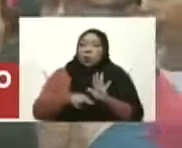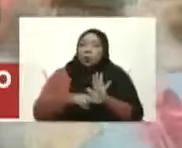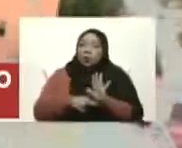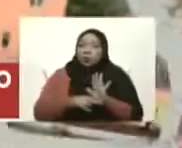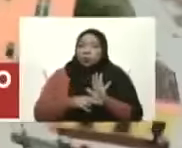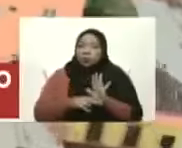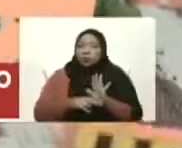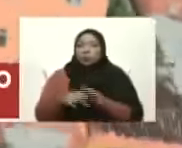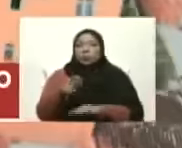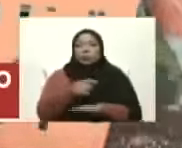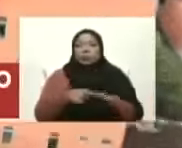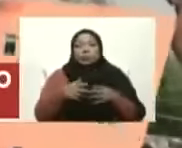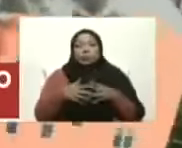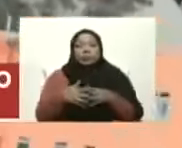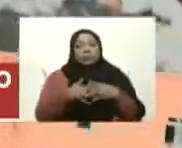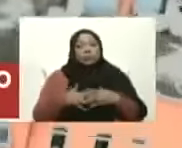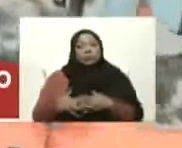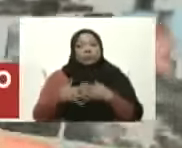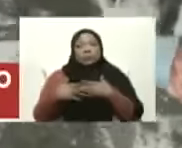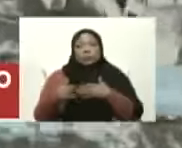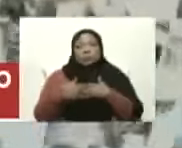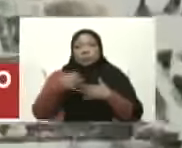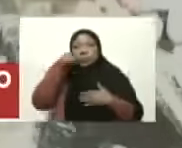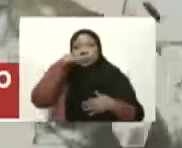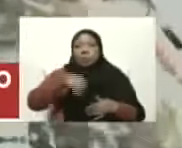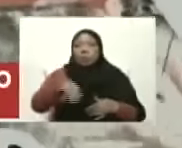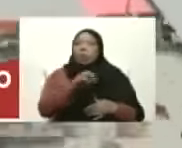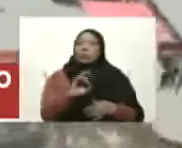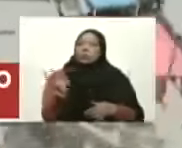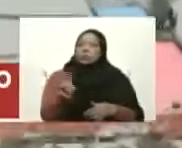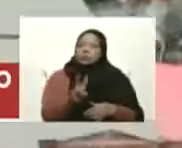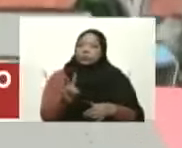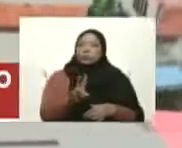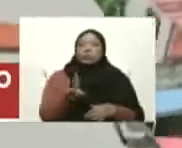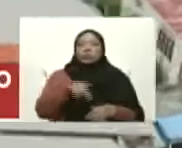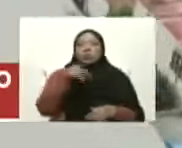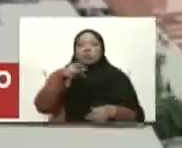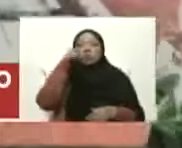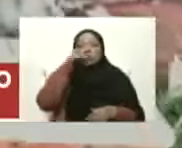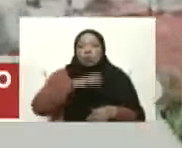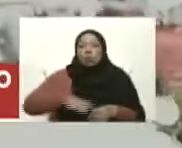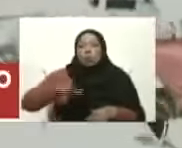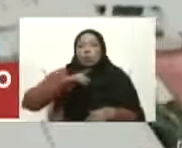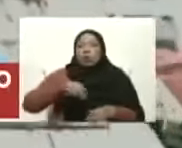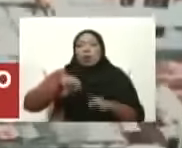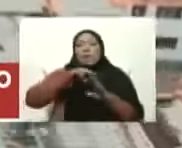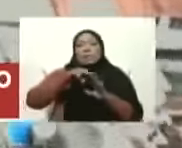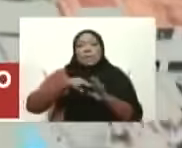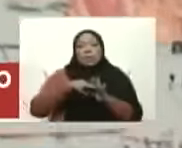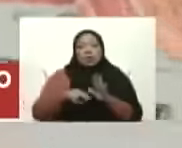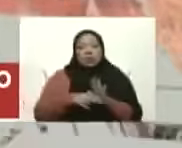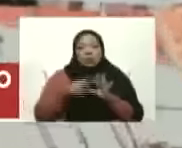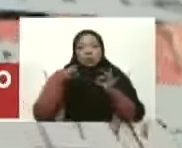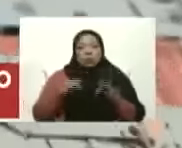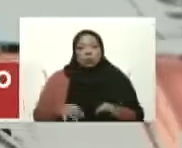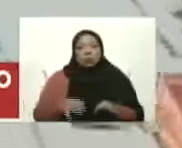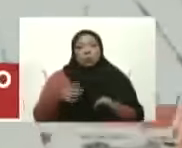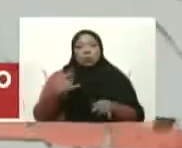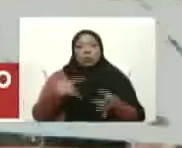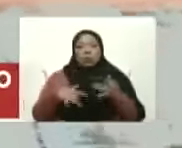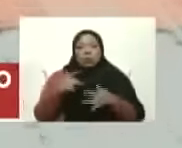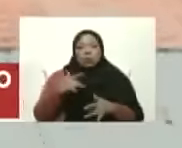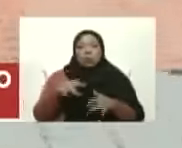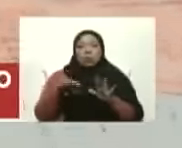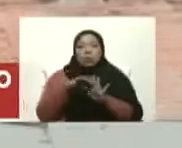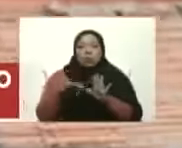impuesto el gobierno de Estados Unidos contra el pueblo venezolano. Y es que la población está consciente que estas medidas coercitivas son meras medidas